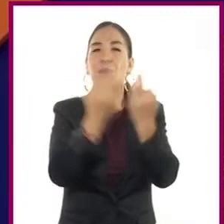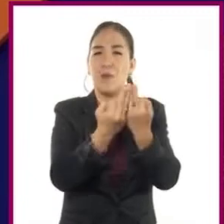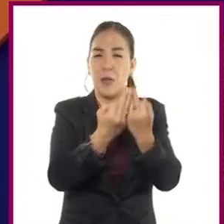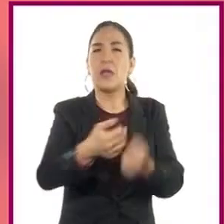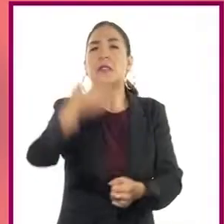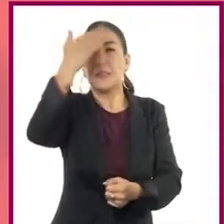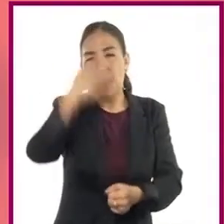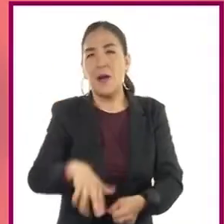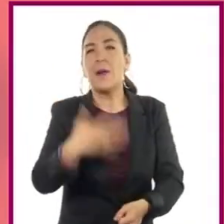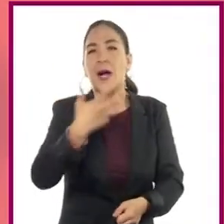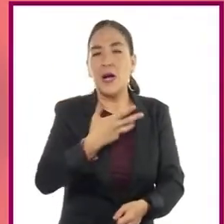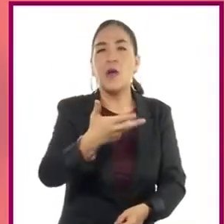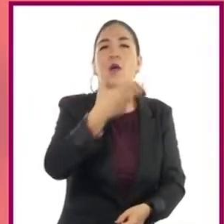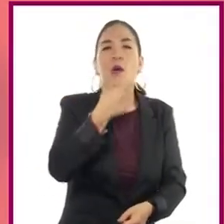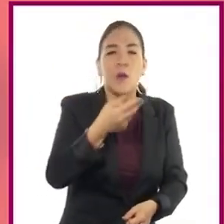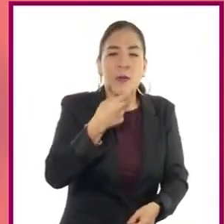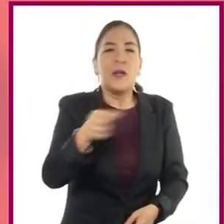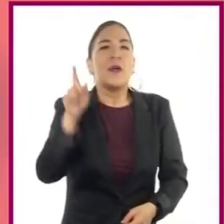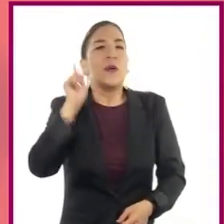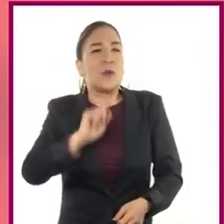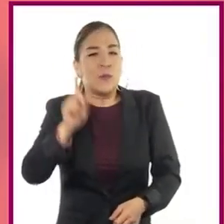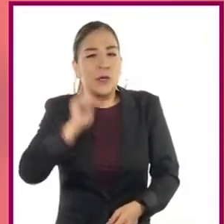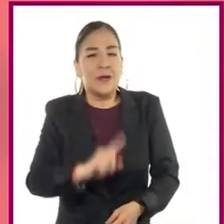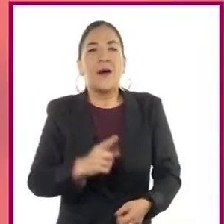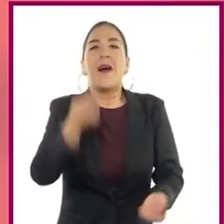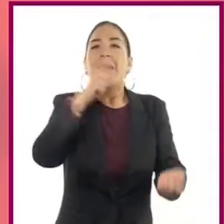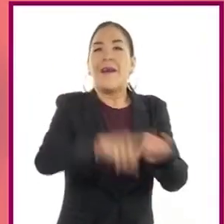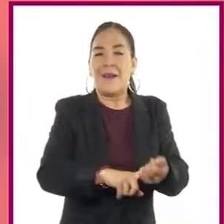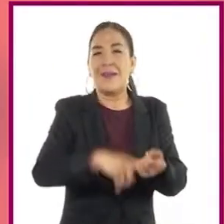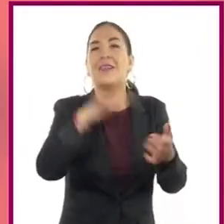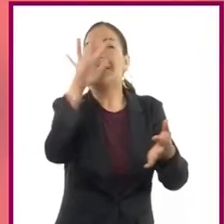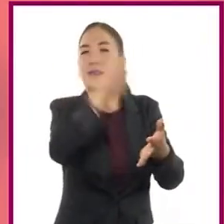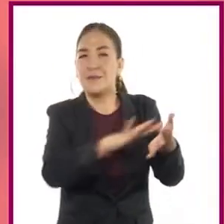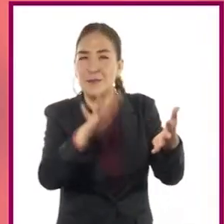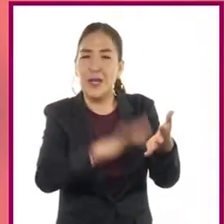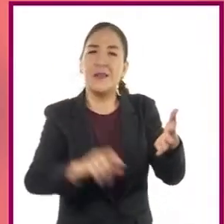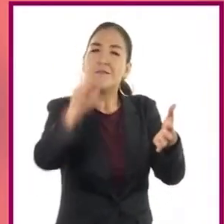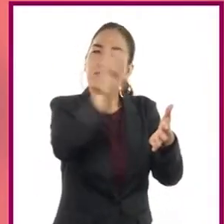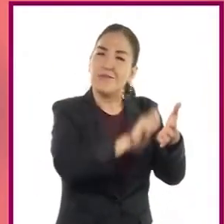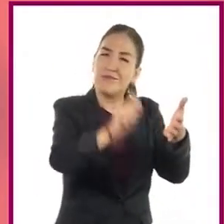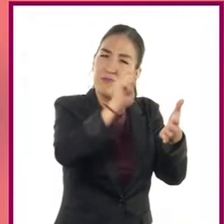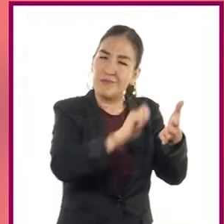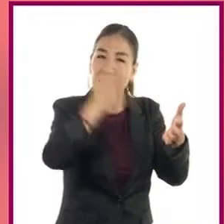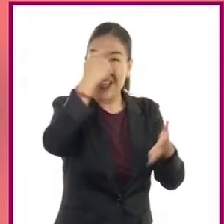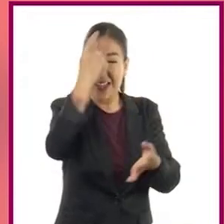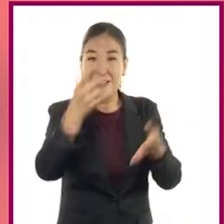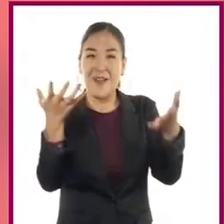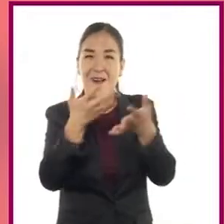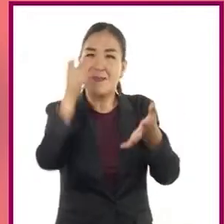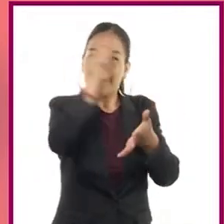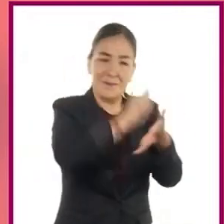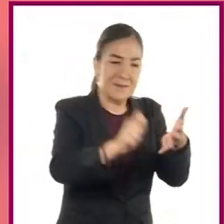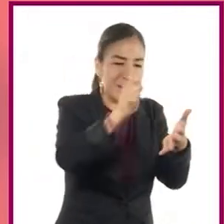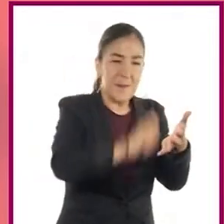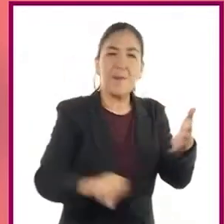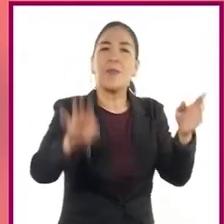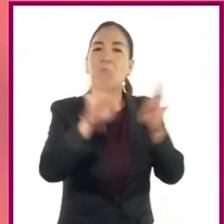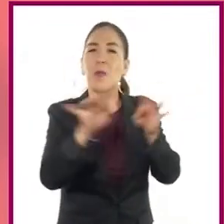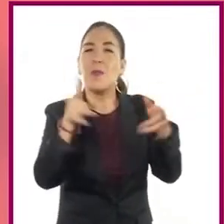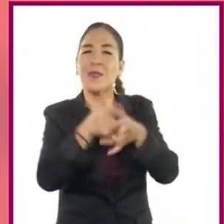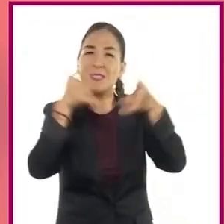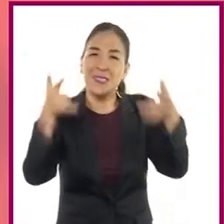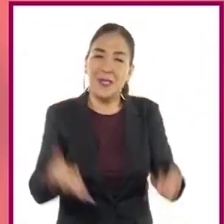que existen hombres y mujeres dentro del ámbito literario que, además de escribir todo tipo de narraciones, también